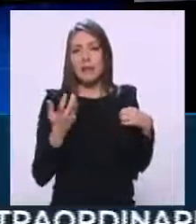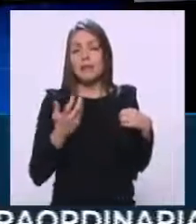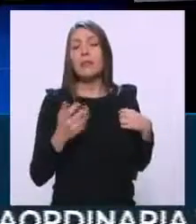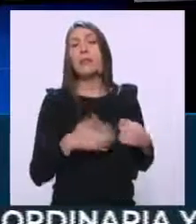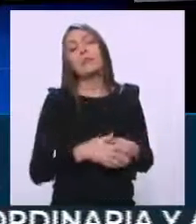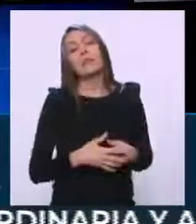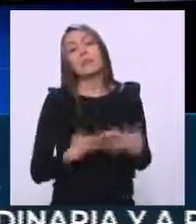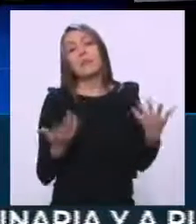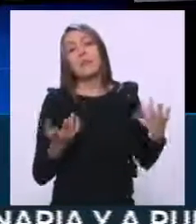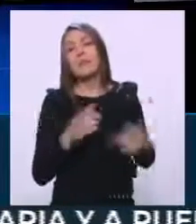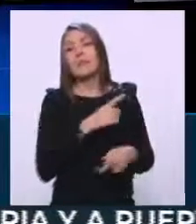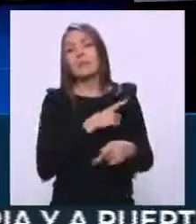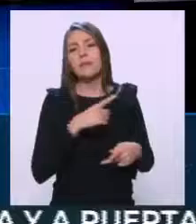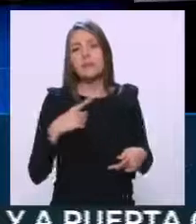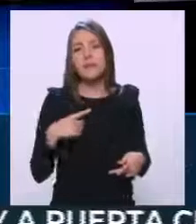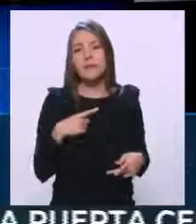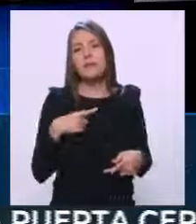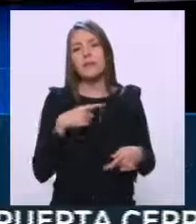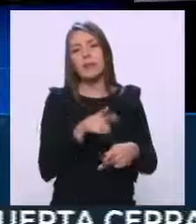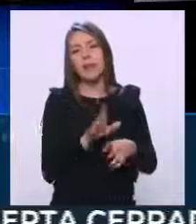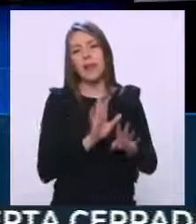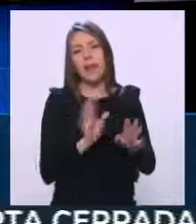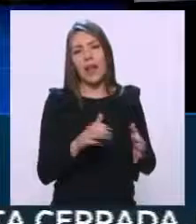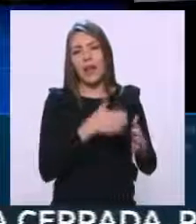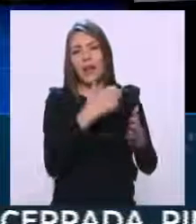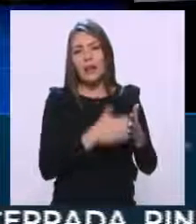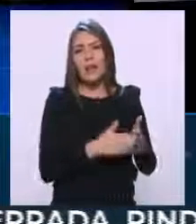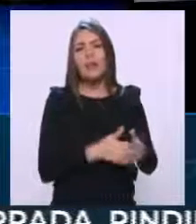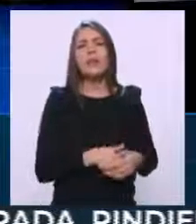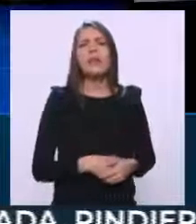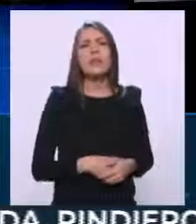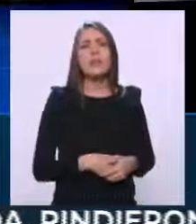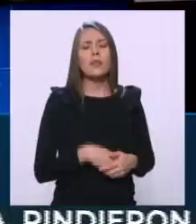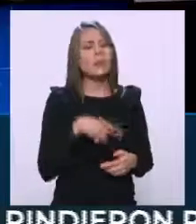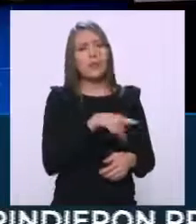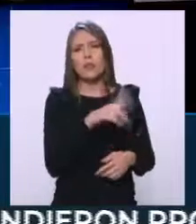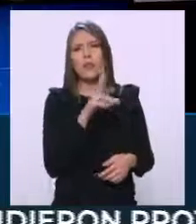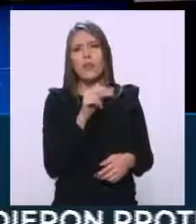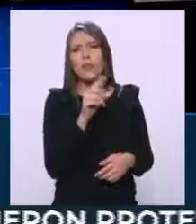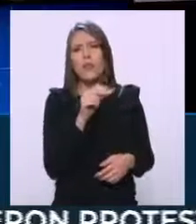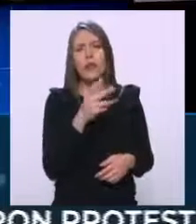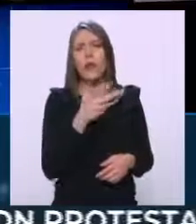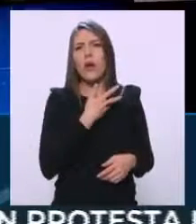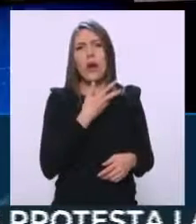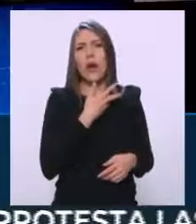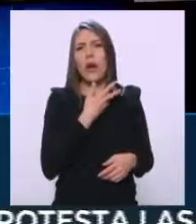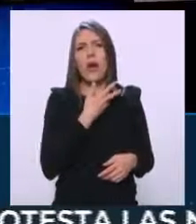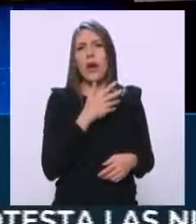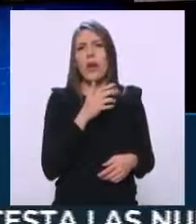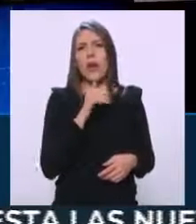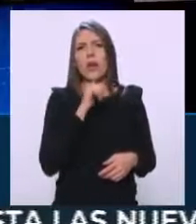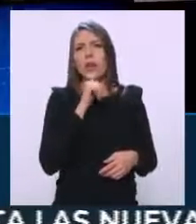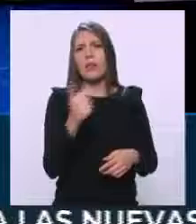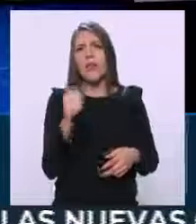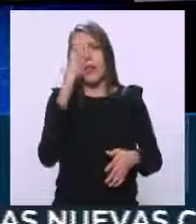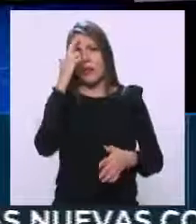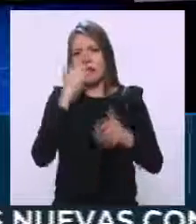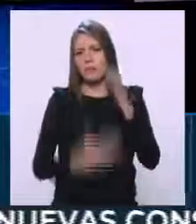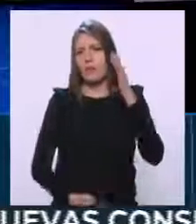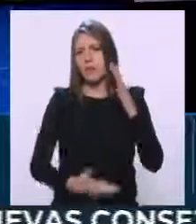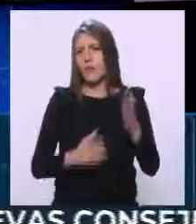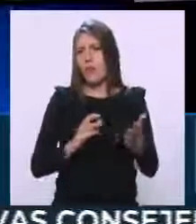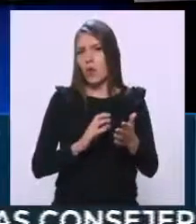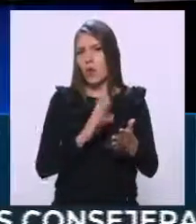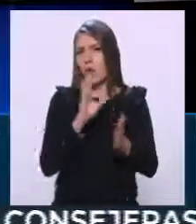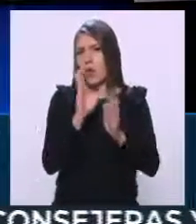despedir, Javier, nada más para cerrar, desde tu punto de vista, ¿no se estaría violando entonces ninguna constitución, pues?